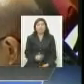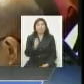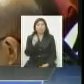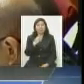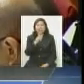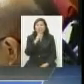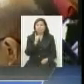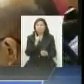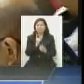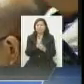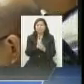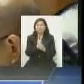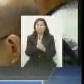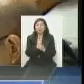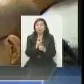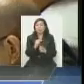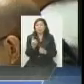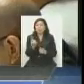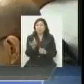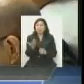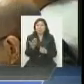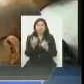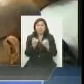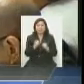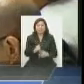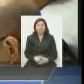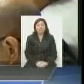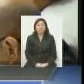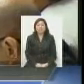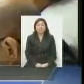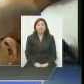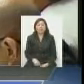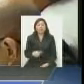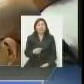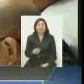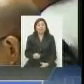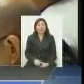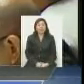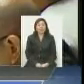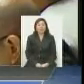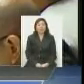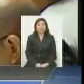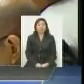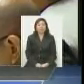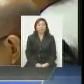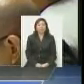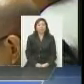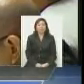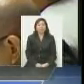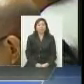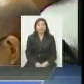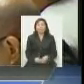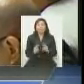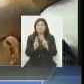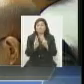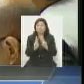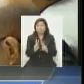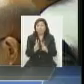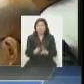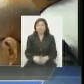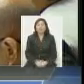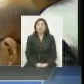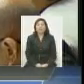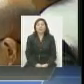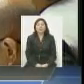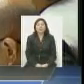para dialogar y ver, y no solamente recabar la información de las autoridades, por supuesto, que envían su informe, sino ver in situ, se